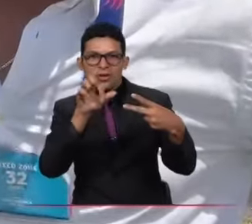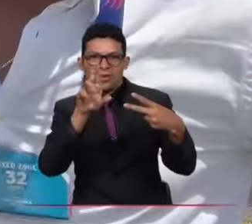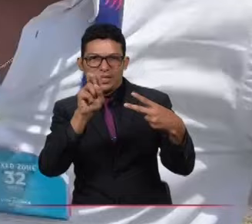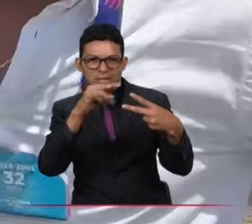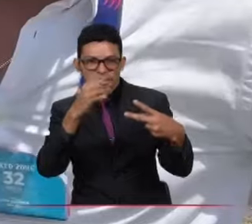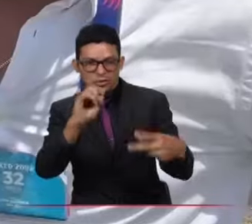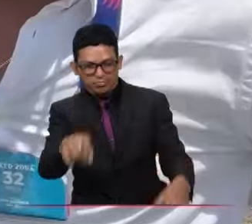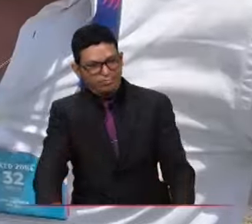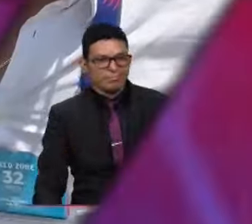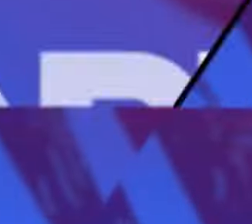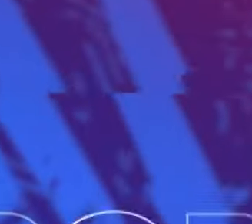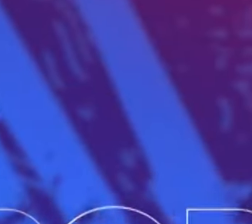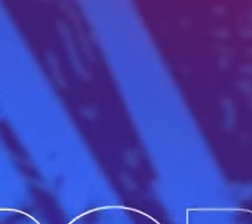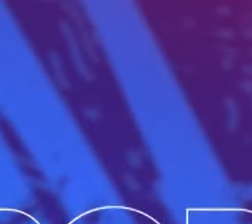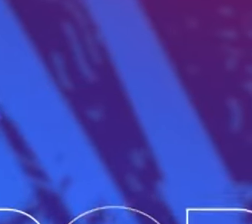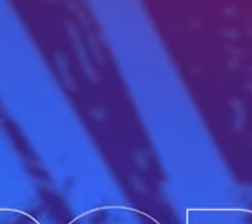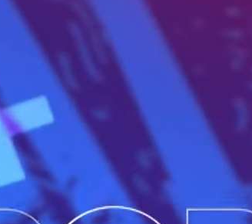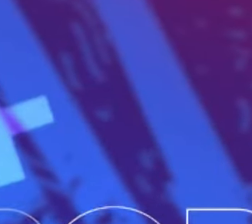prensa.